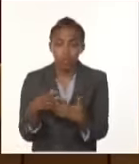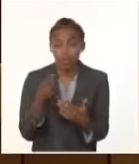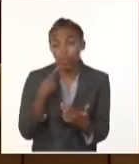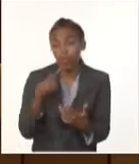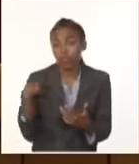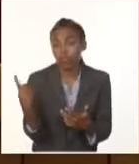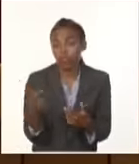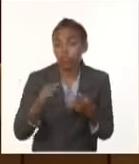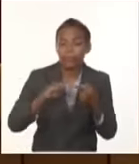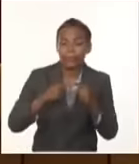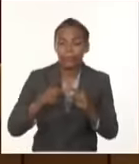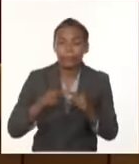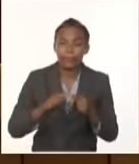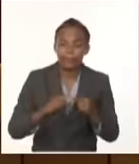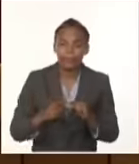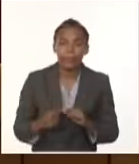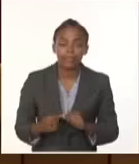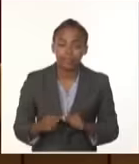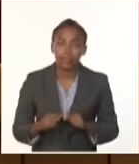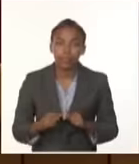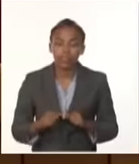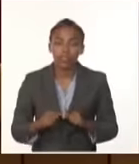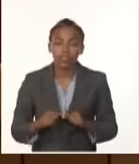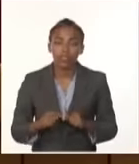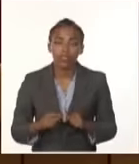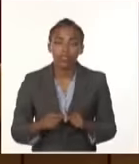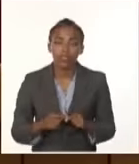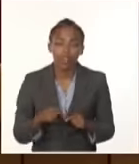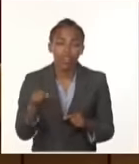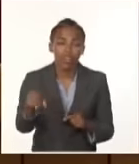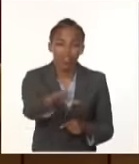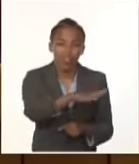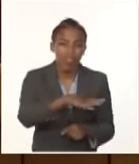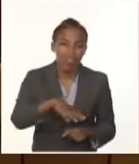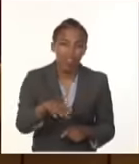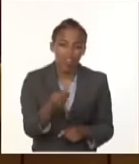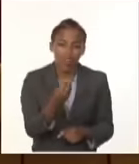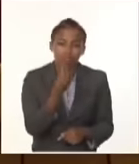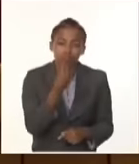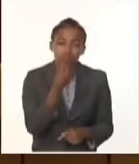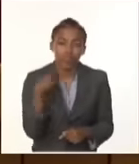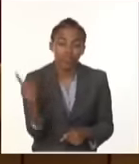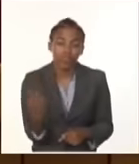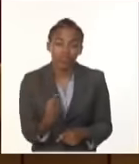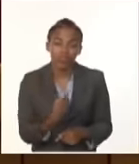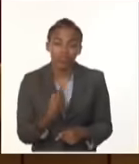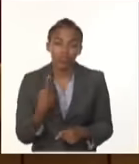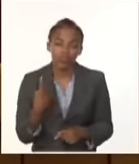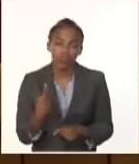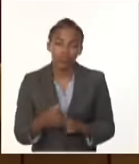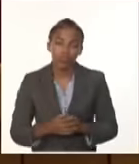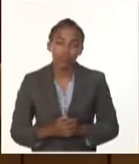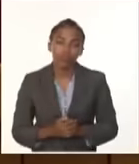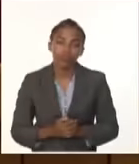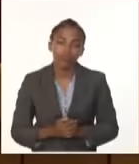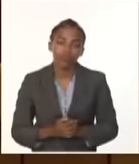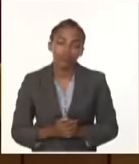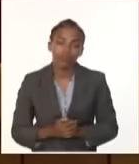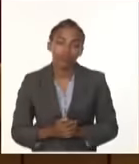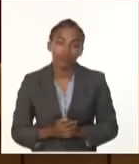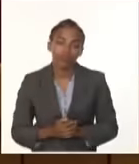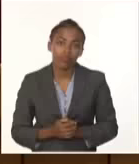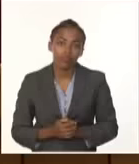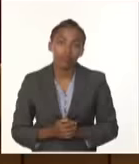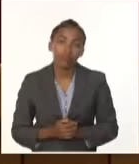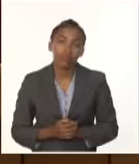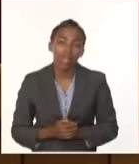una avalancha de mentiras exaltadas por la feroz propaganda anticomunista de la Guerra Fría. ¿Qué fueron Girón,